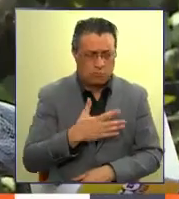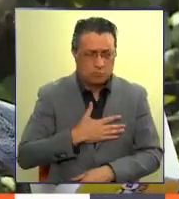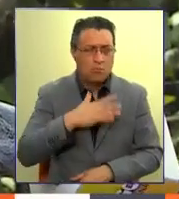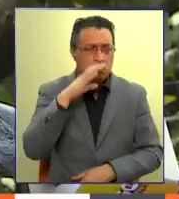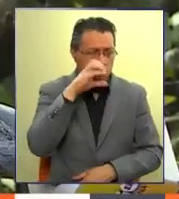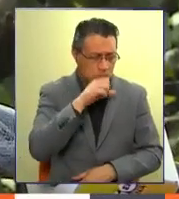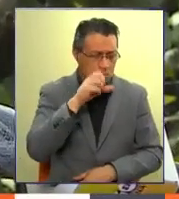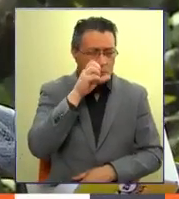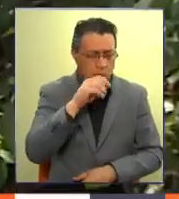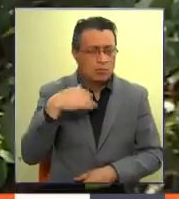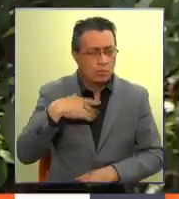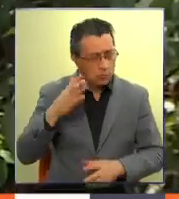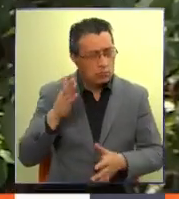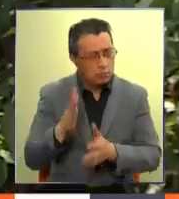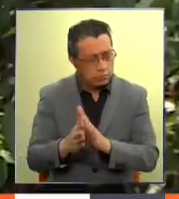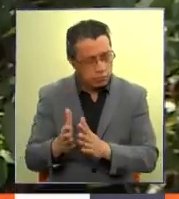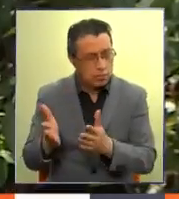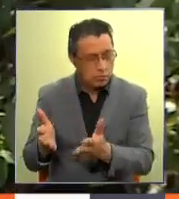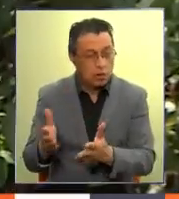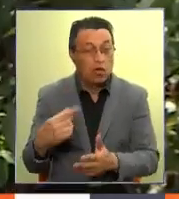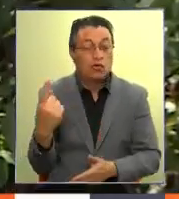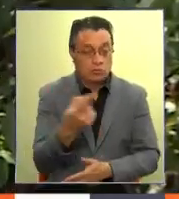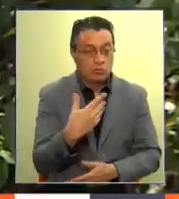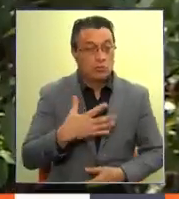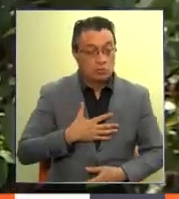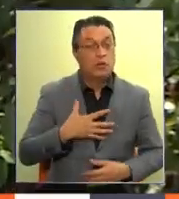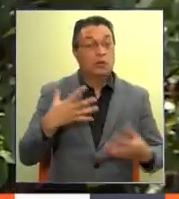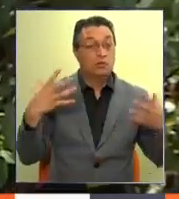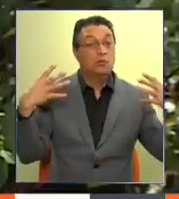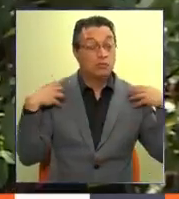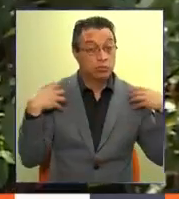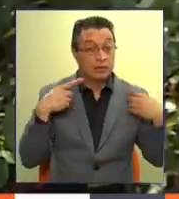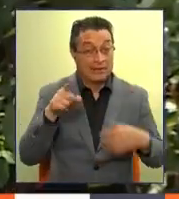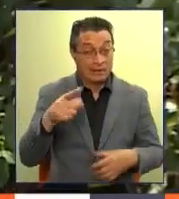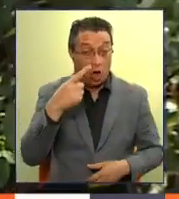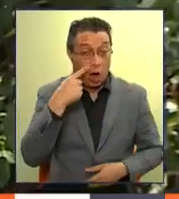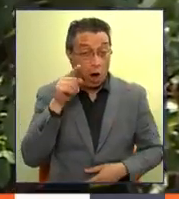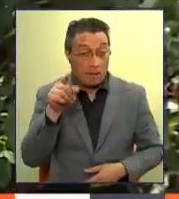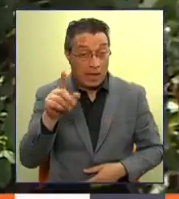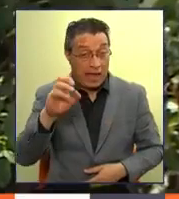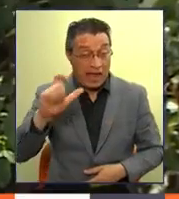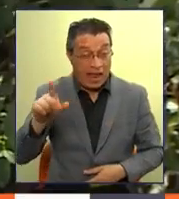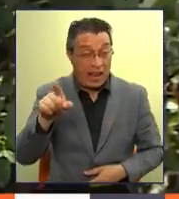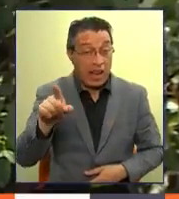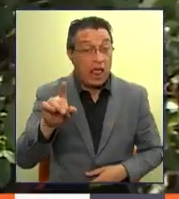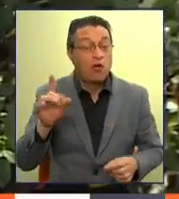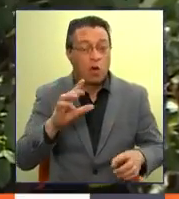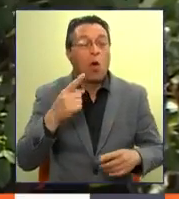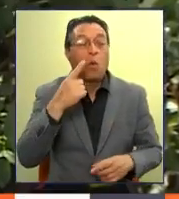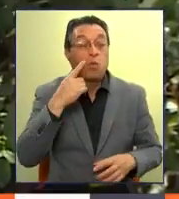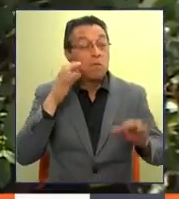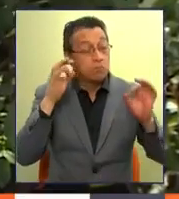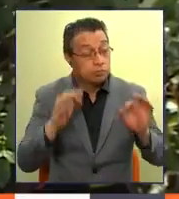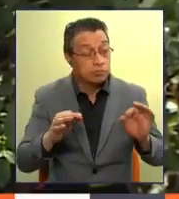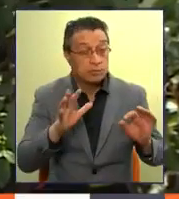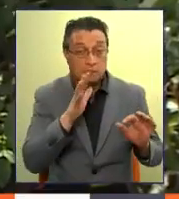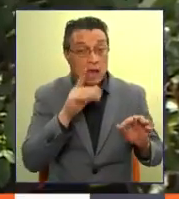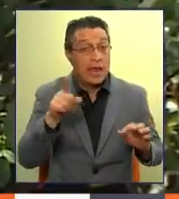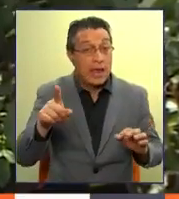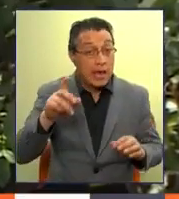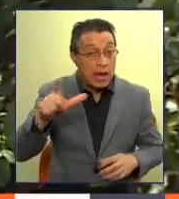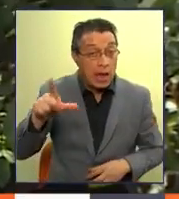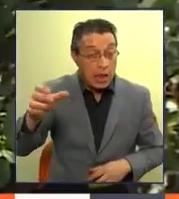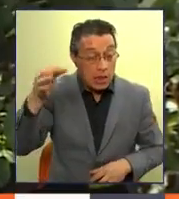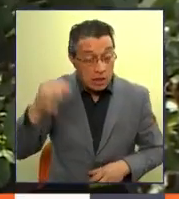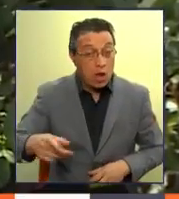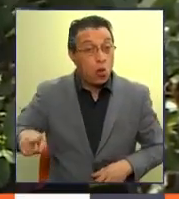sea conciso. Nosotros nos vamos a encargar de que ese hombre, si es que es él, porque todavía todo es preliminar, si él llega a ser el